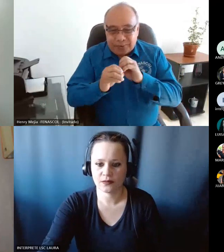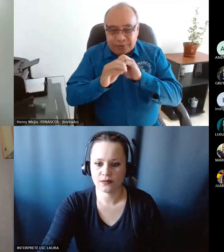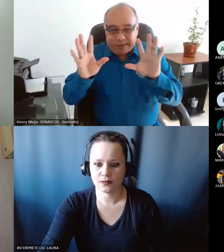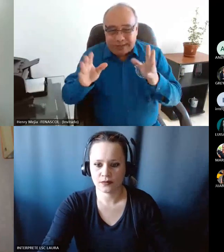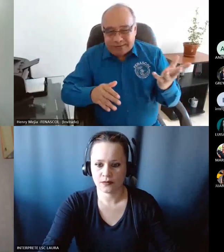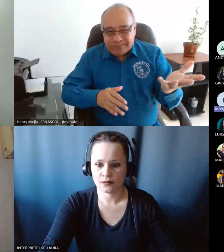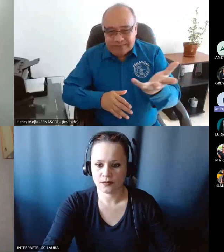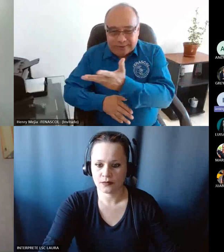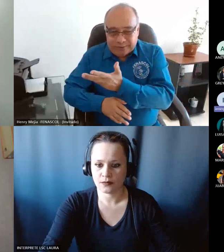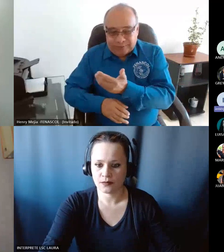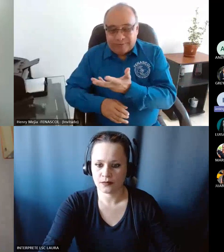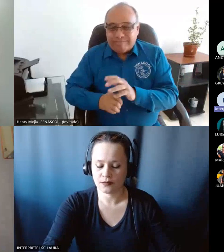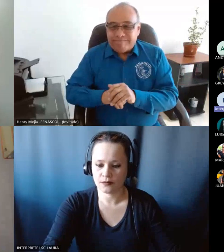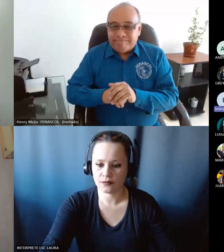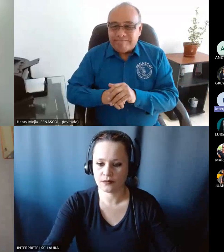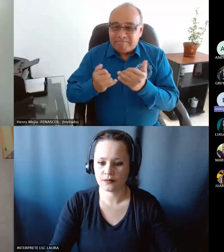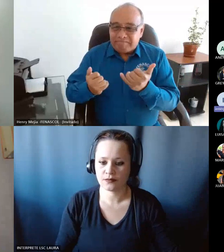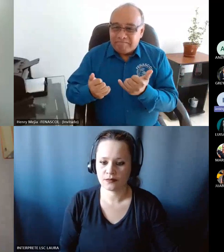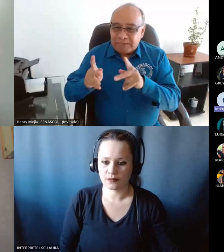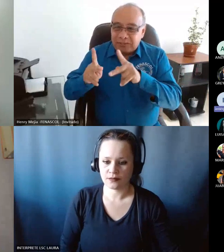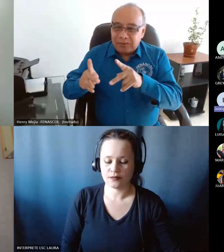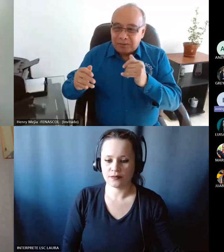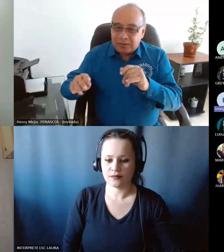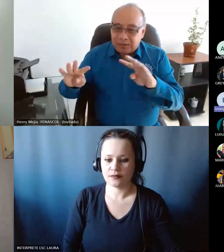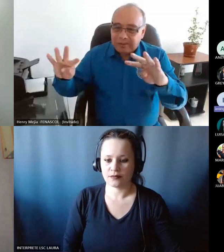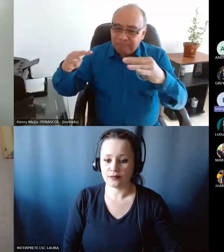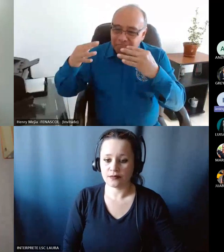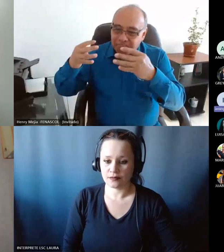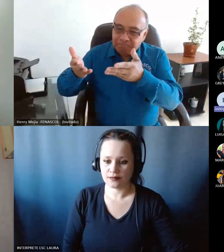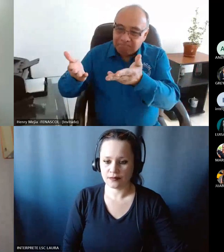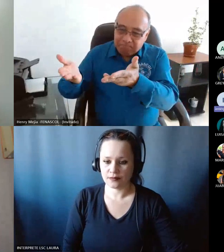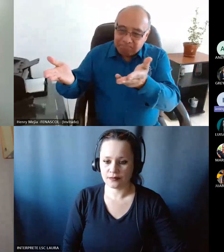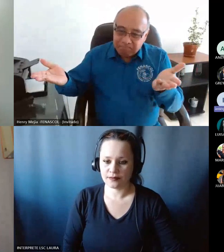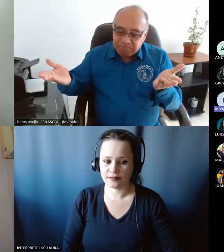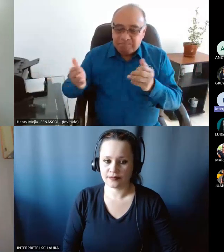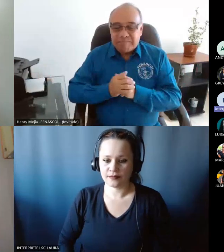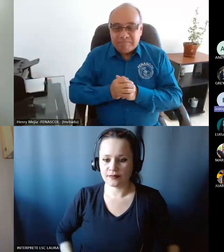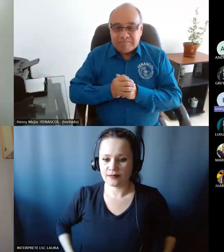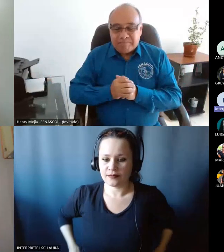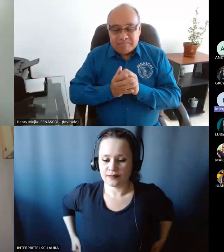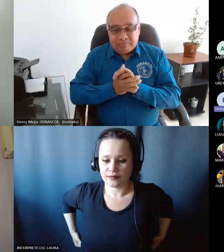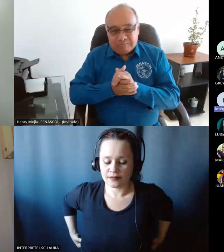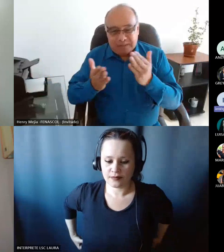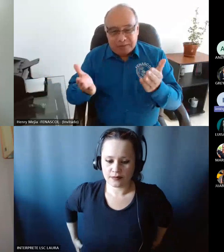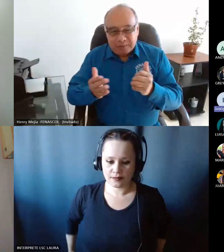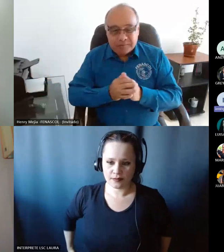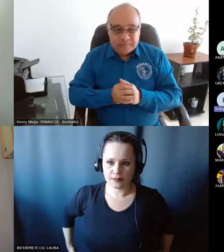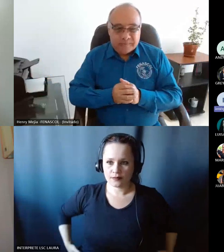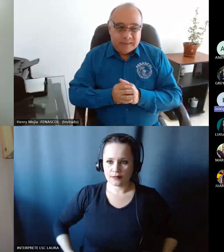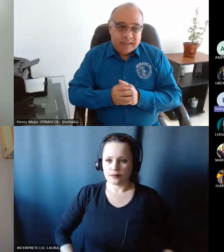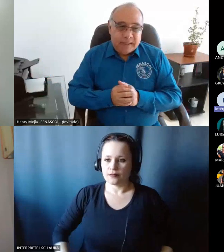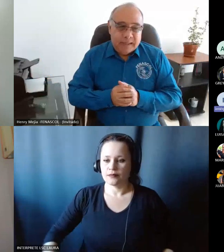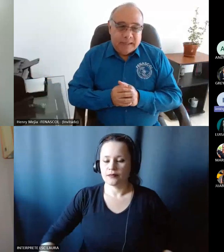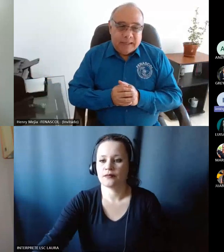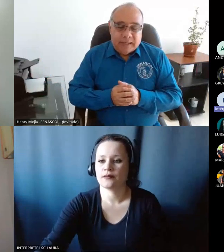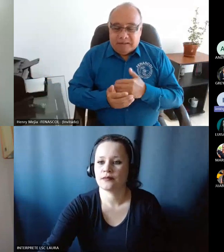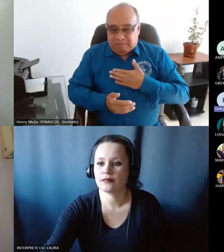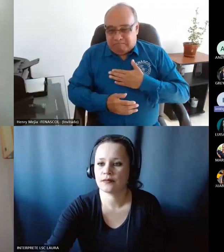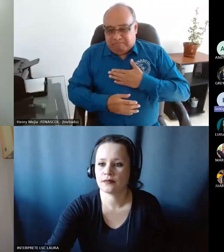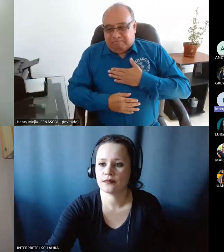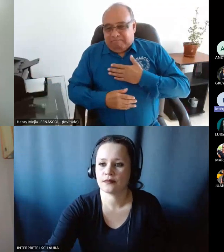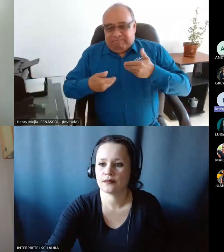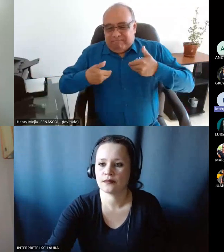diario gracias Buenos días para todos y pues para todas las personas que están visualizando